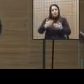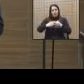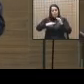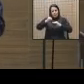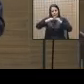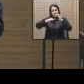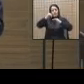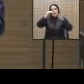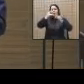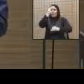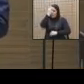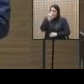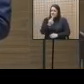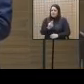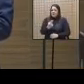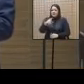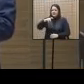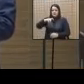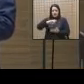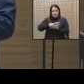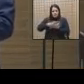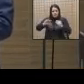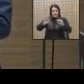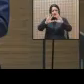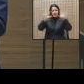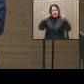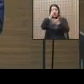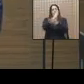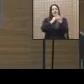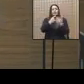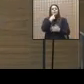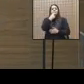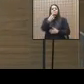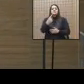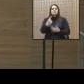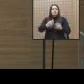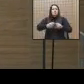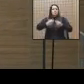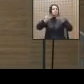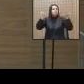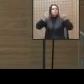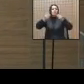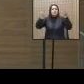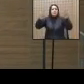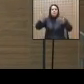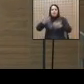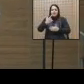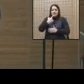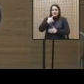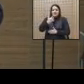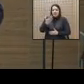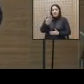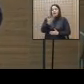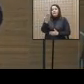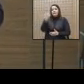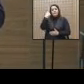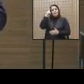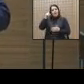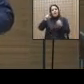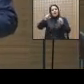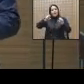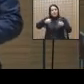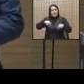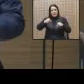y transparencia, las que algunos pregonan con bombos y platillos, para que tomemos las decisiones